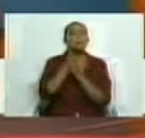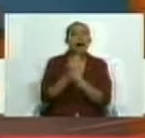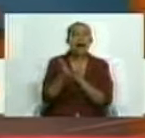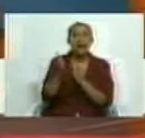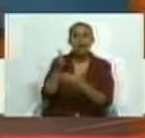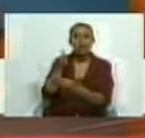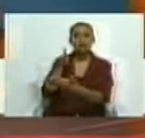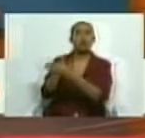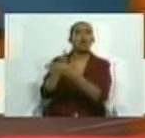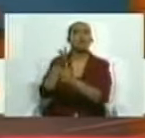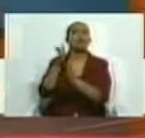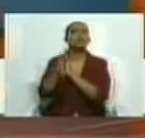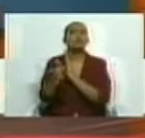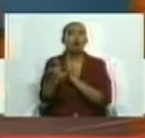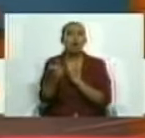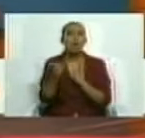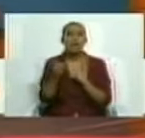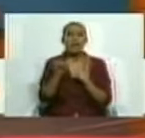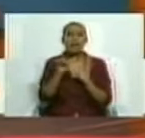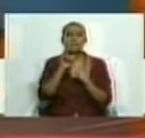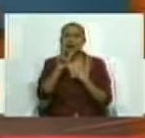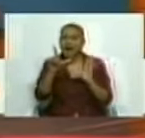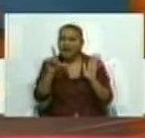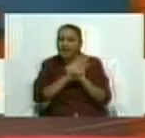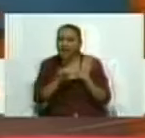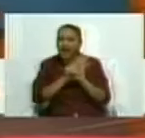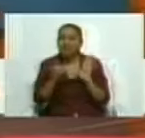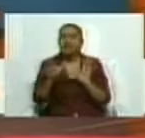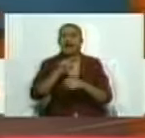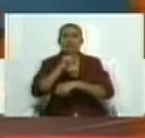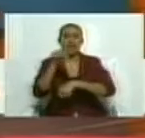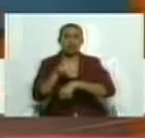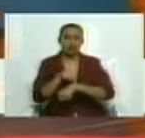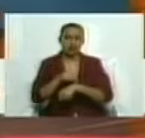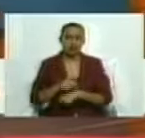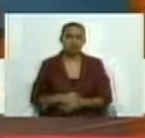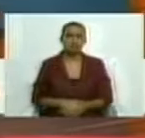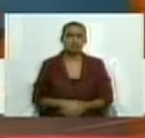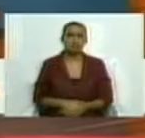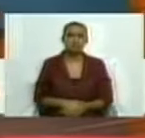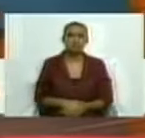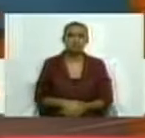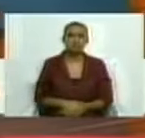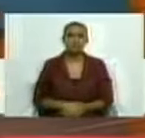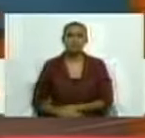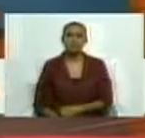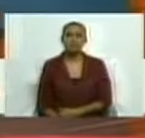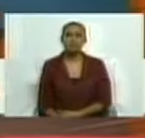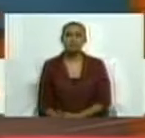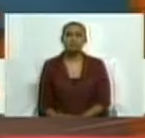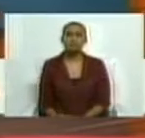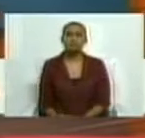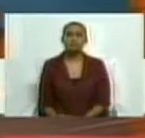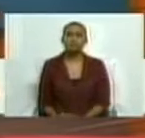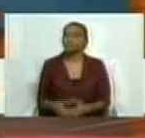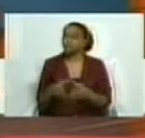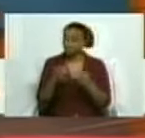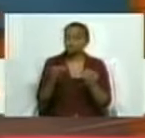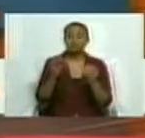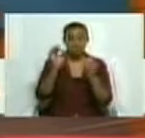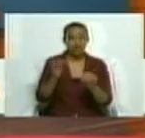transnacionales en reuniones que hacemos de la federación iber americana de Fiscales generales también ese es el